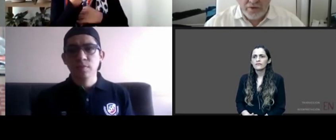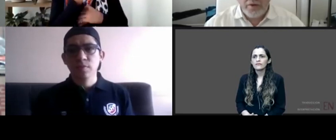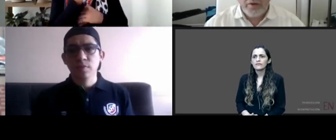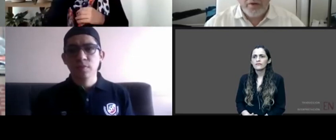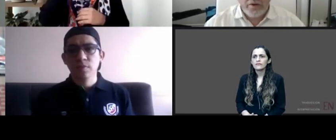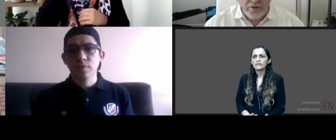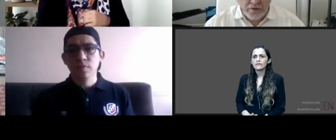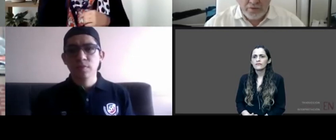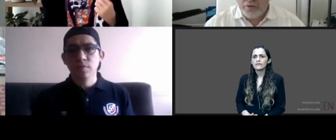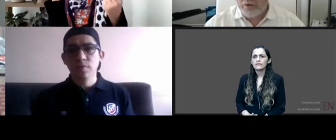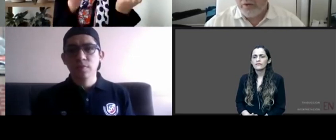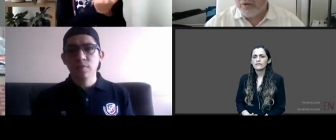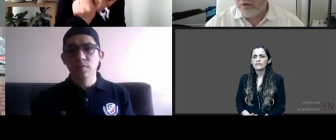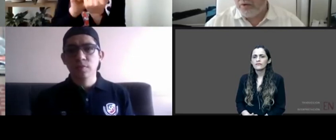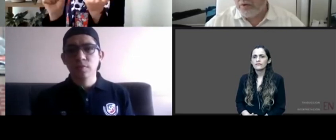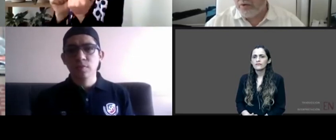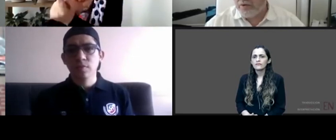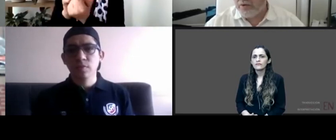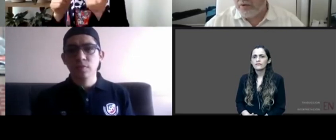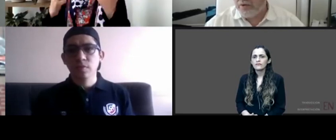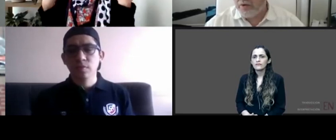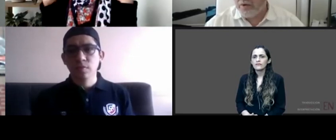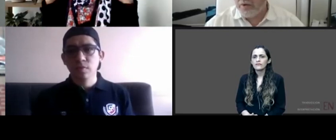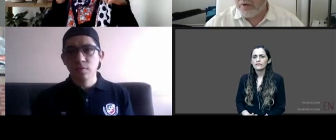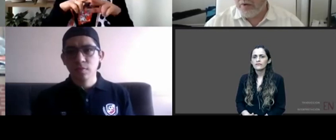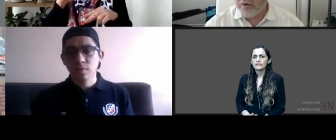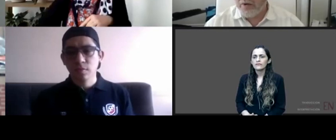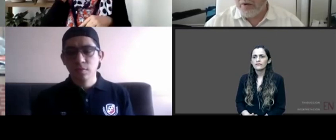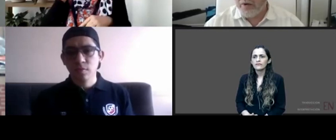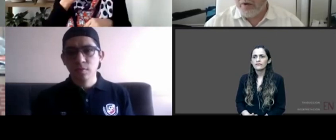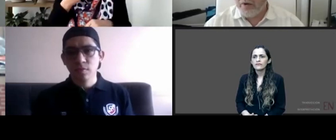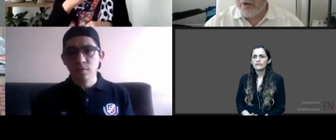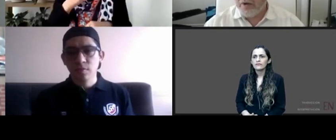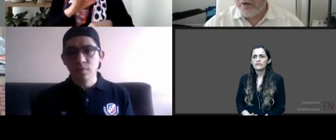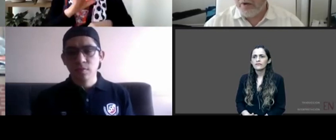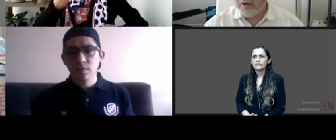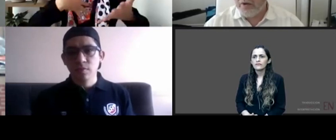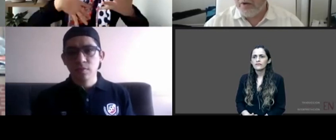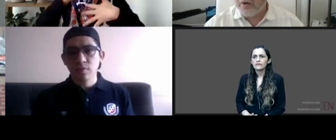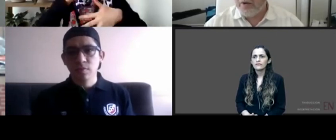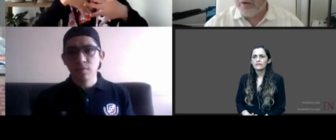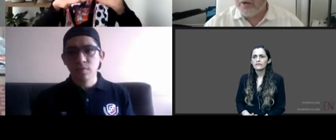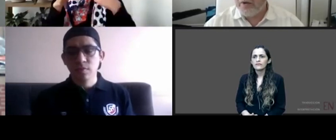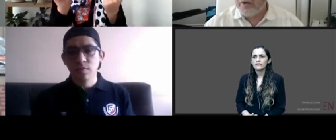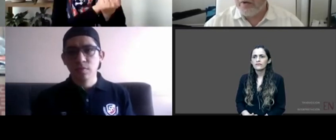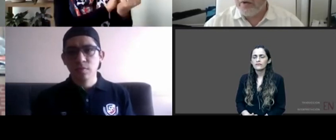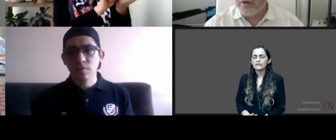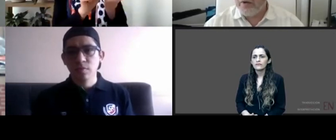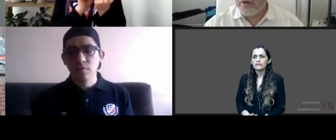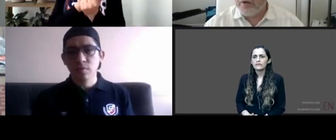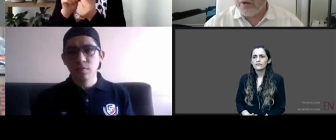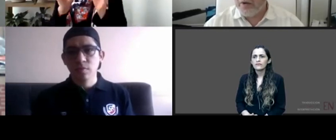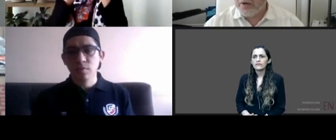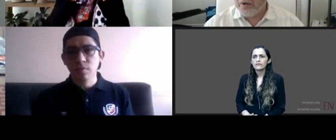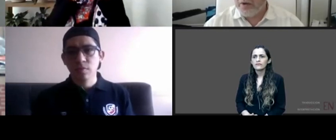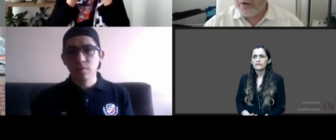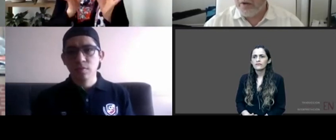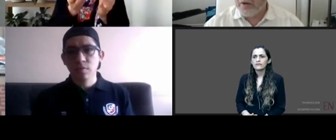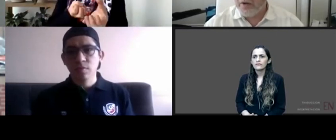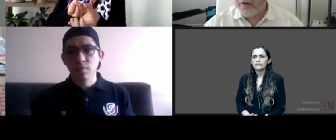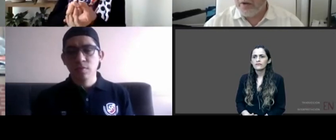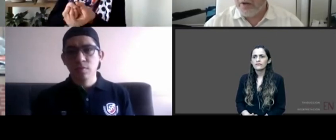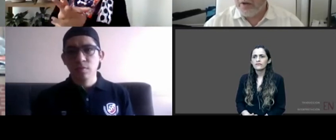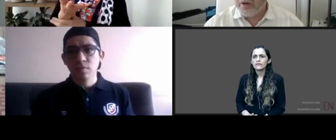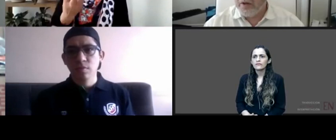tiempo que realmente ellos están comunicando en lengua de señas. Cuando estos niños están en la escuela, estaban yendo a la escuela antes de